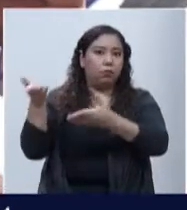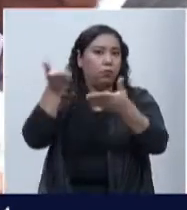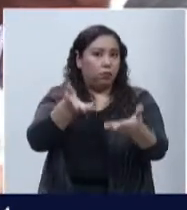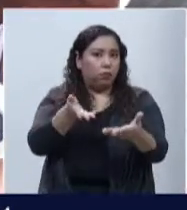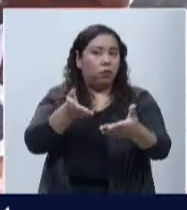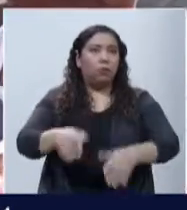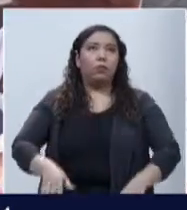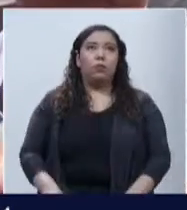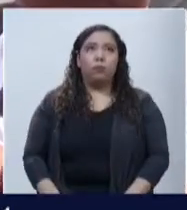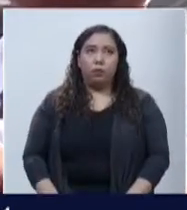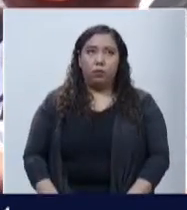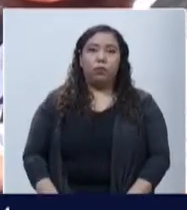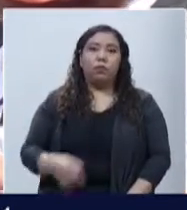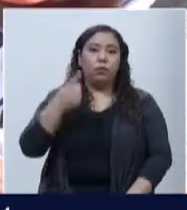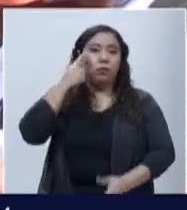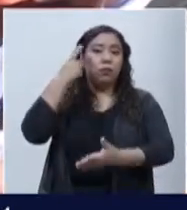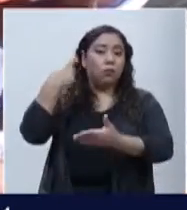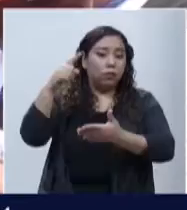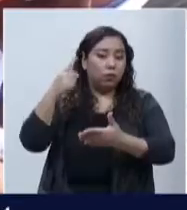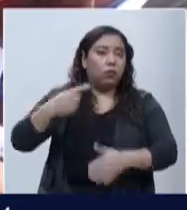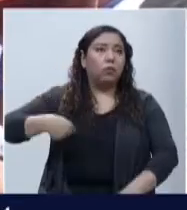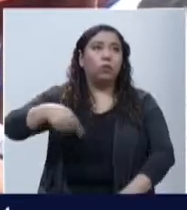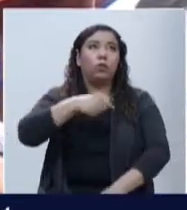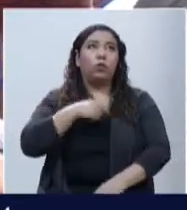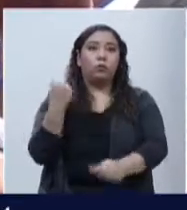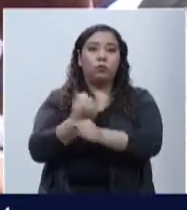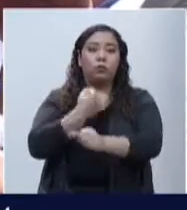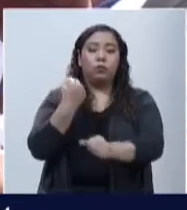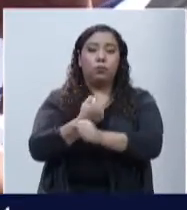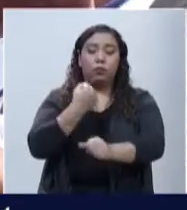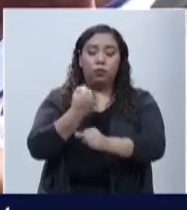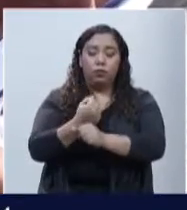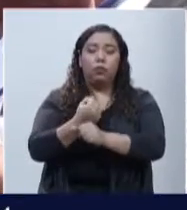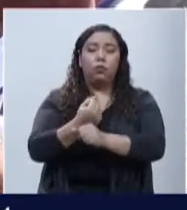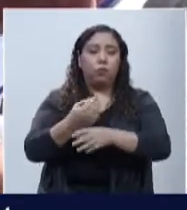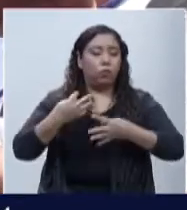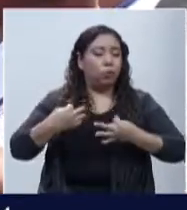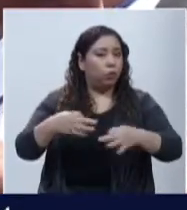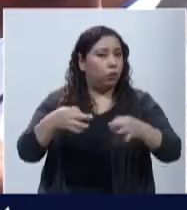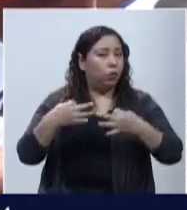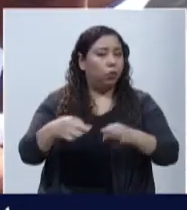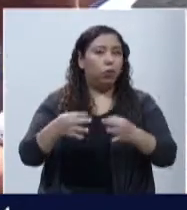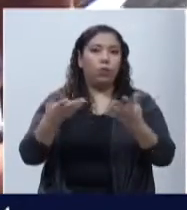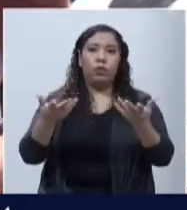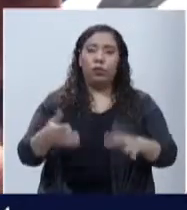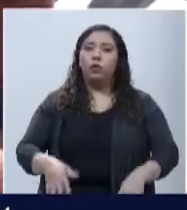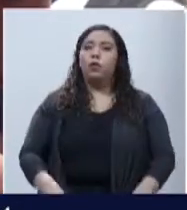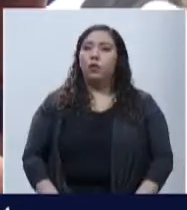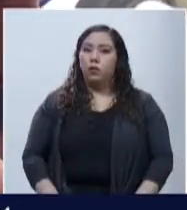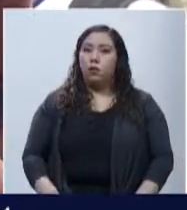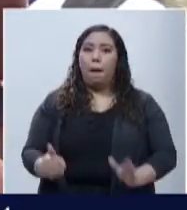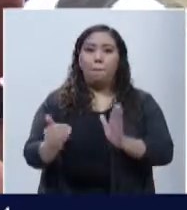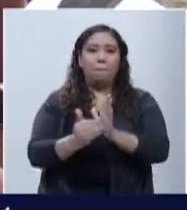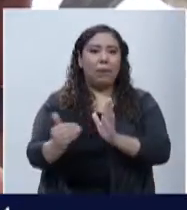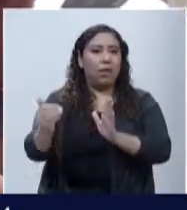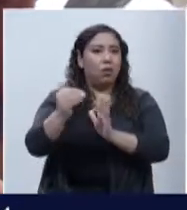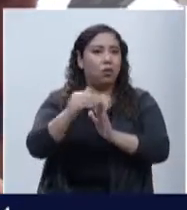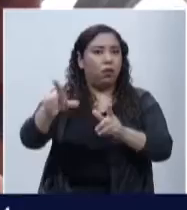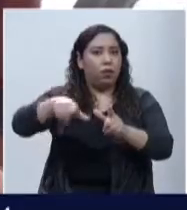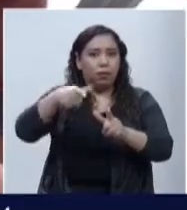revisar un poco todo el esfuerzo que hace la secretaría de salud verdad abastecimiento son inversiones millonarias